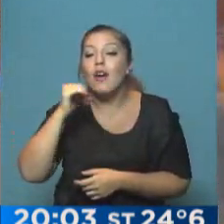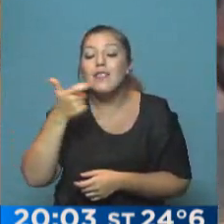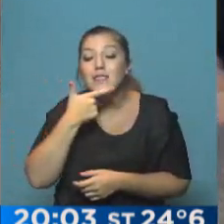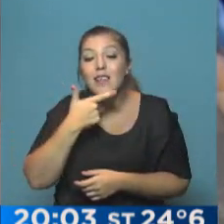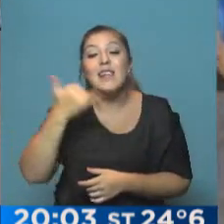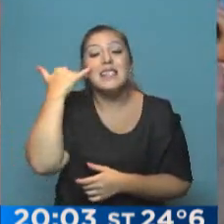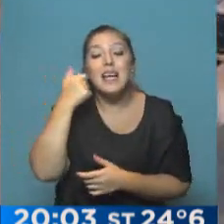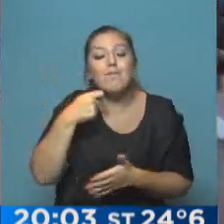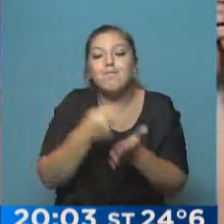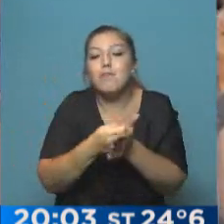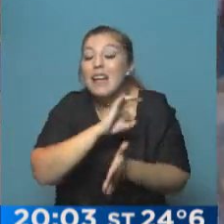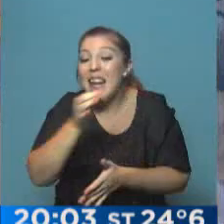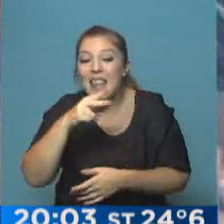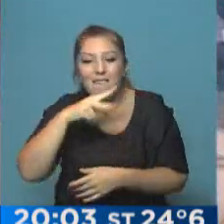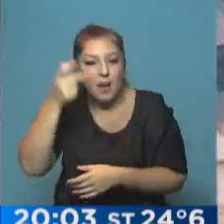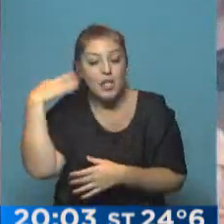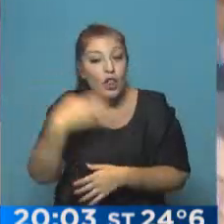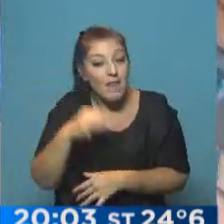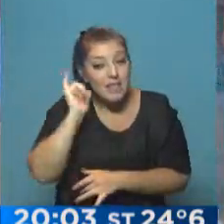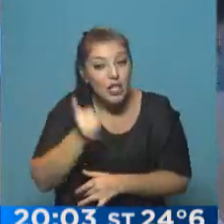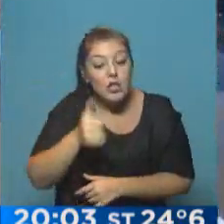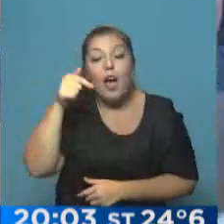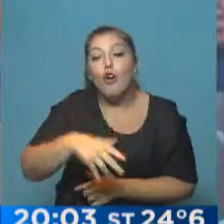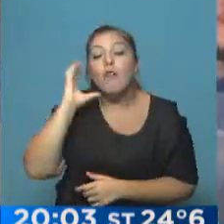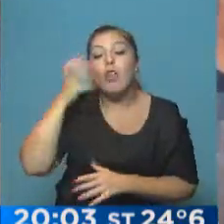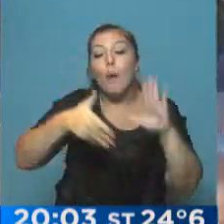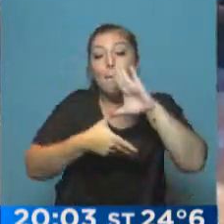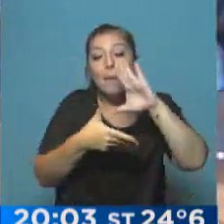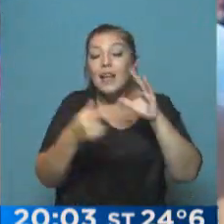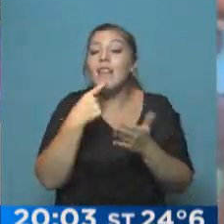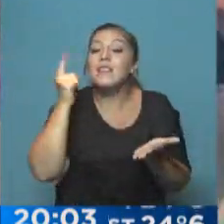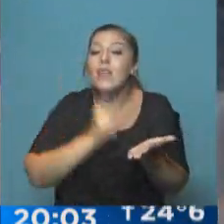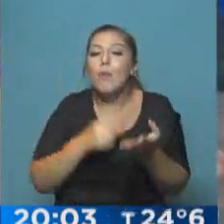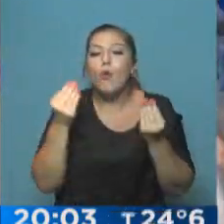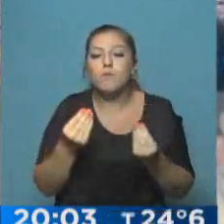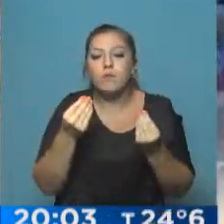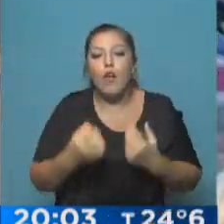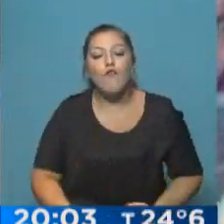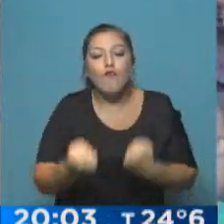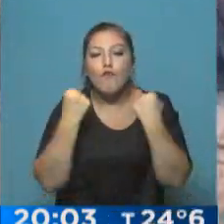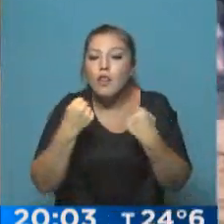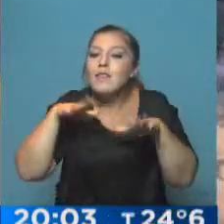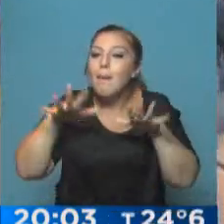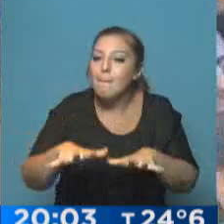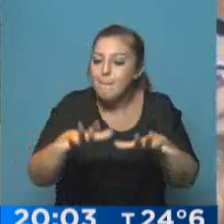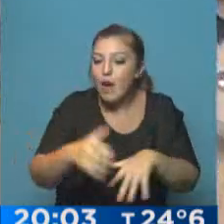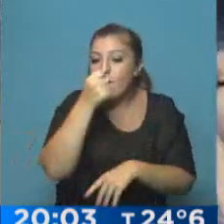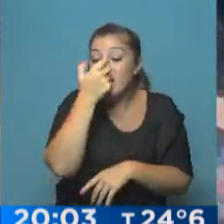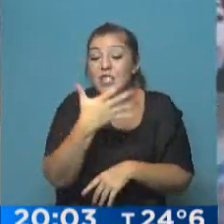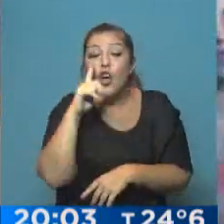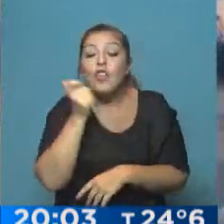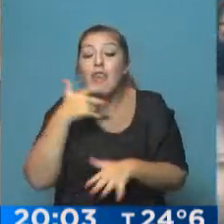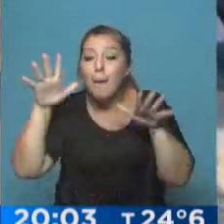que tenía que haber sido el día viernes. De esta manera nosotros en Radio América lo que decidimos es fortalecer el paro. 25 días de